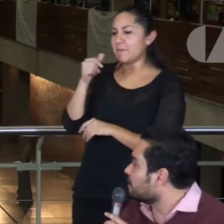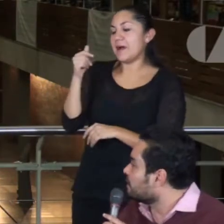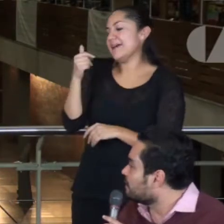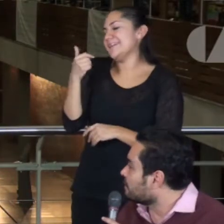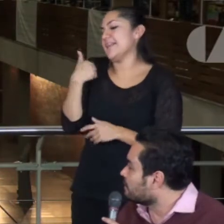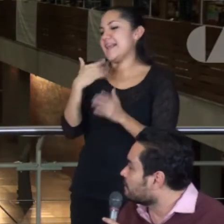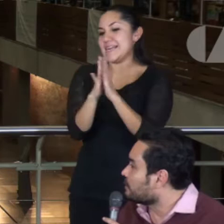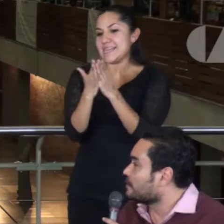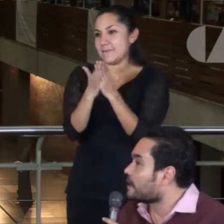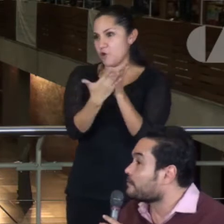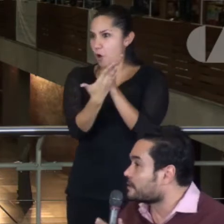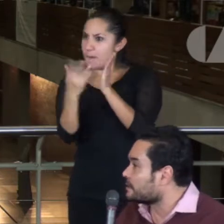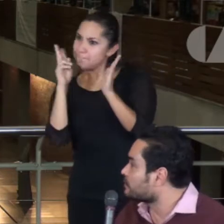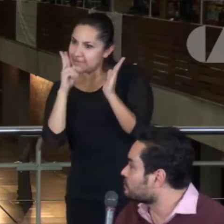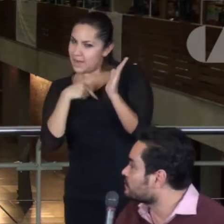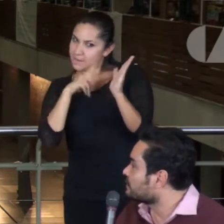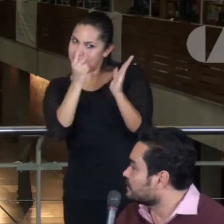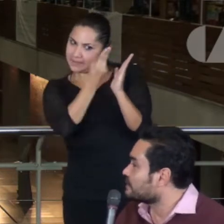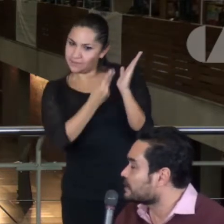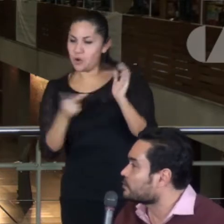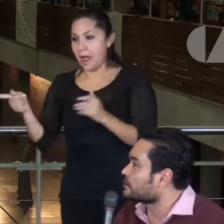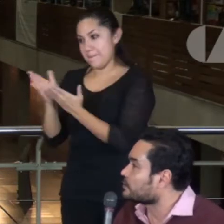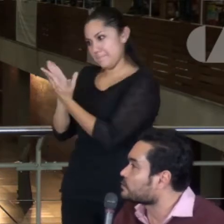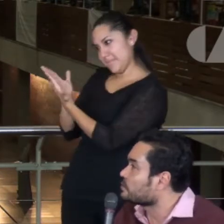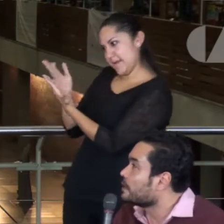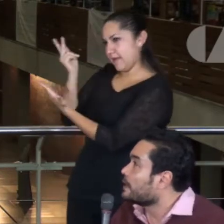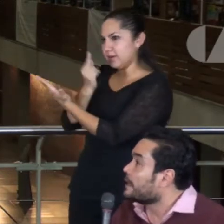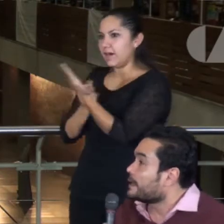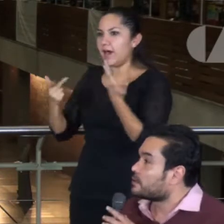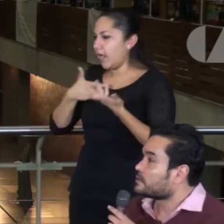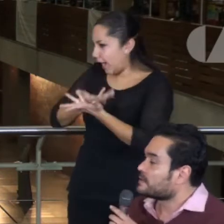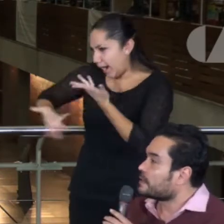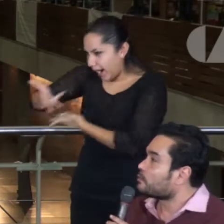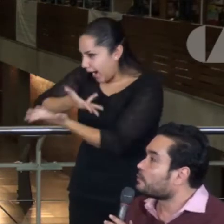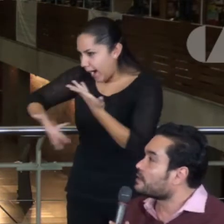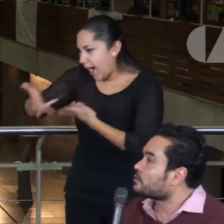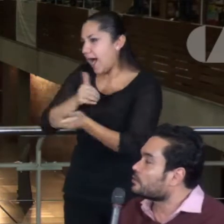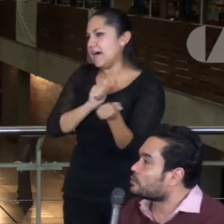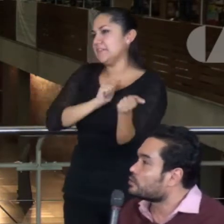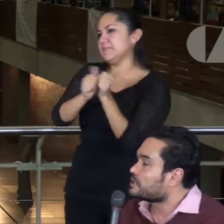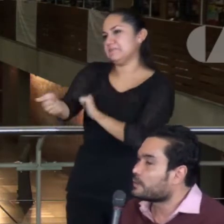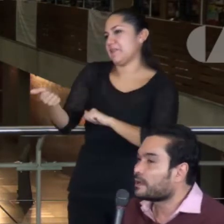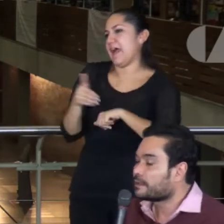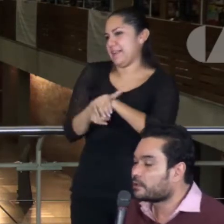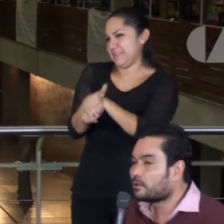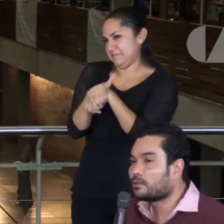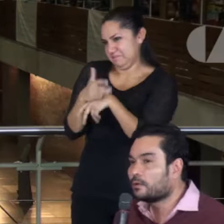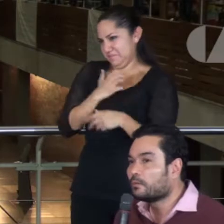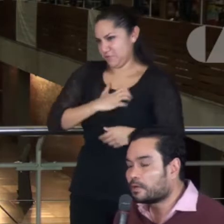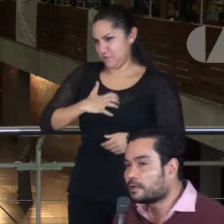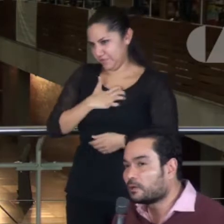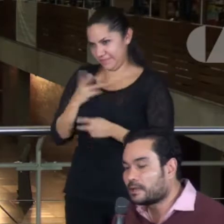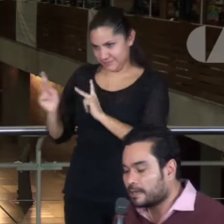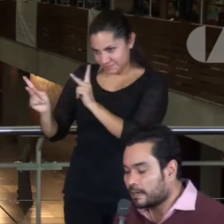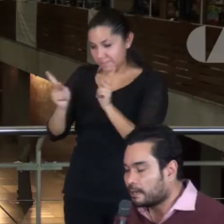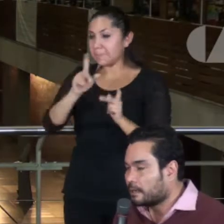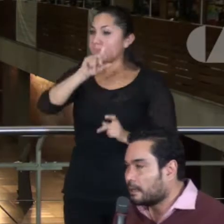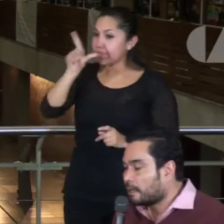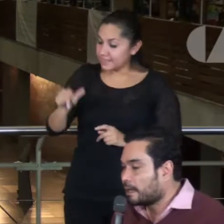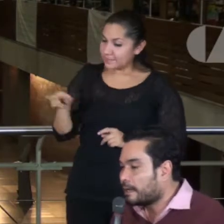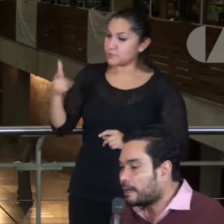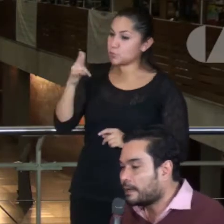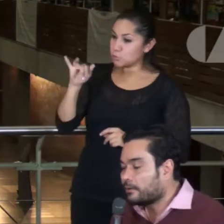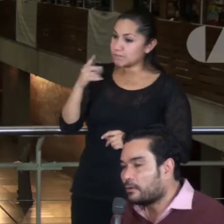y a divertirnos y estar contentos entonces en algún momento busti me platicó de un proyecto que tenía